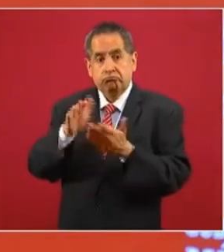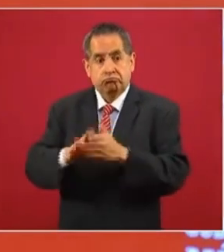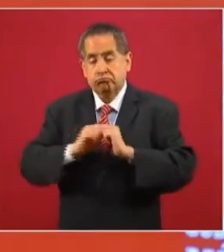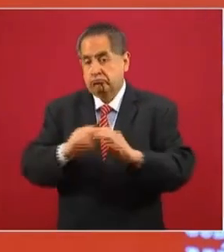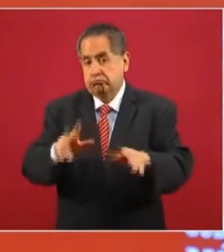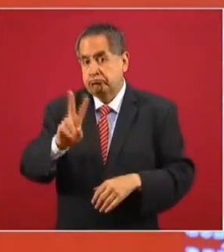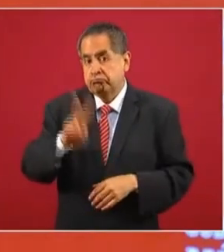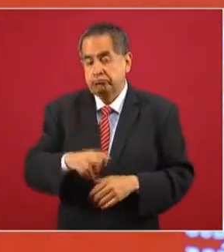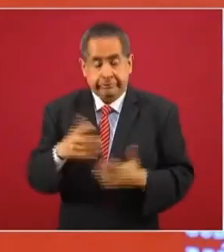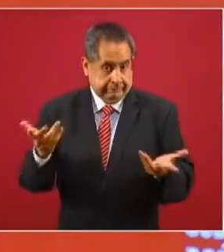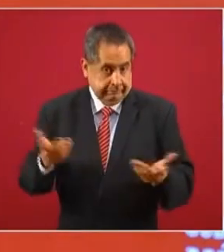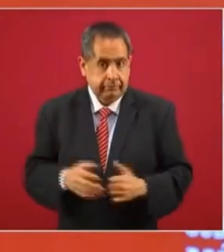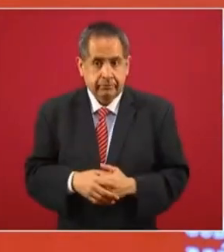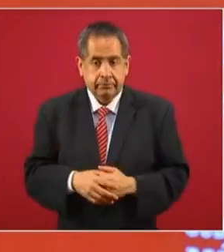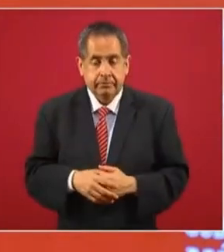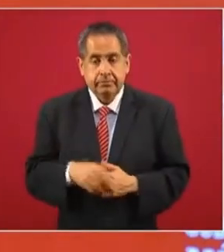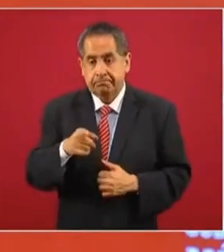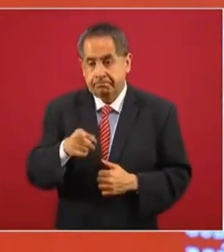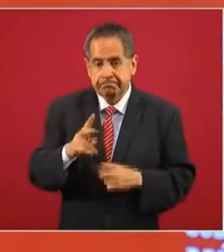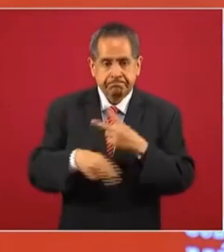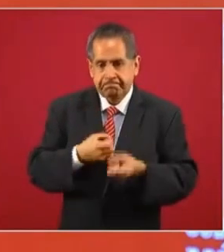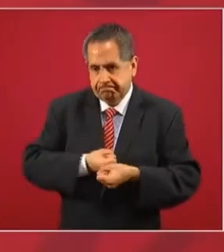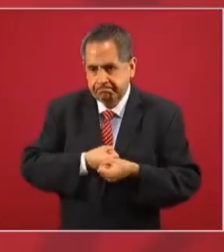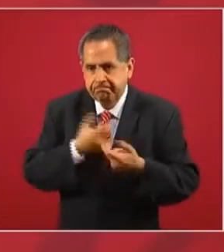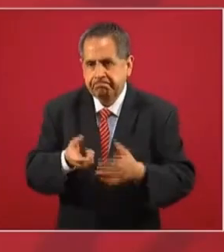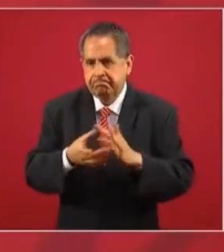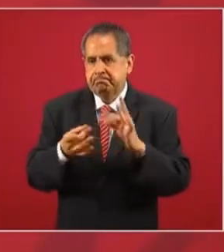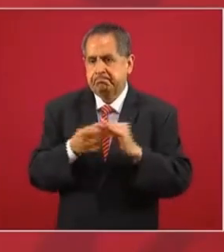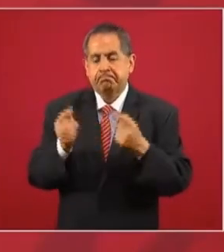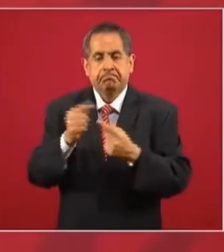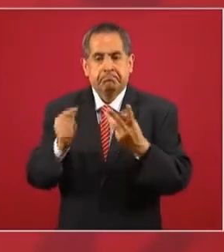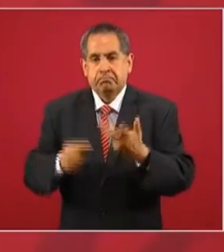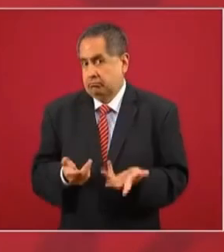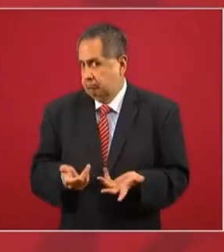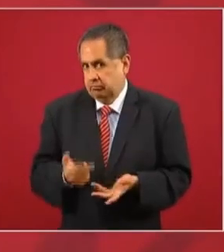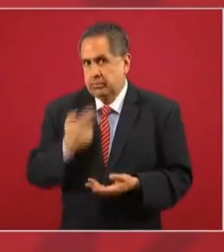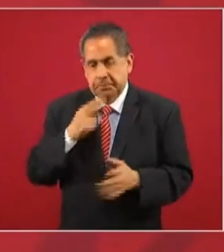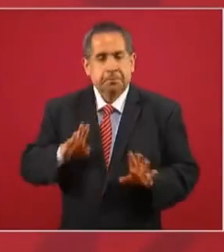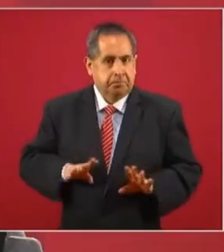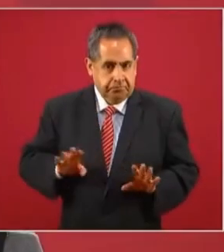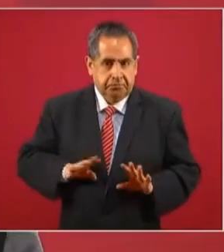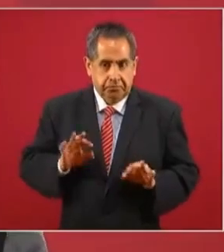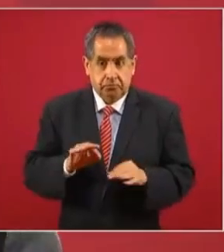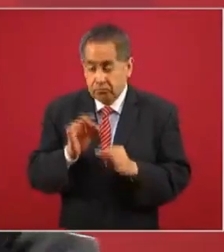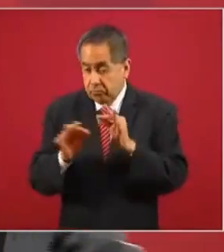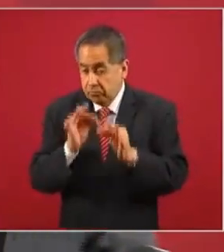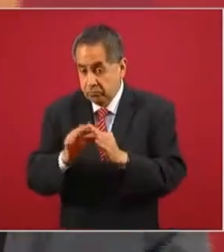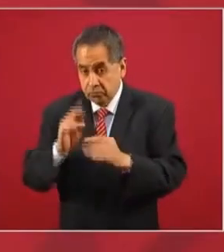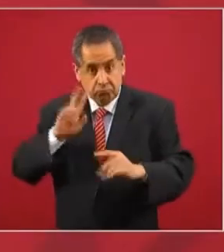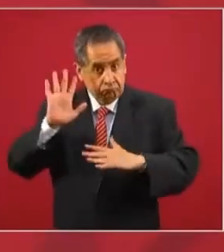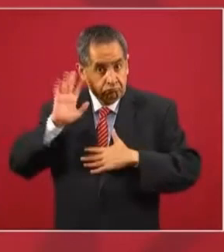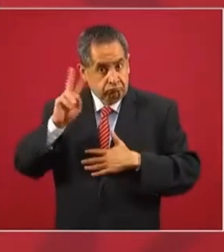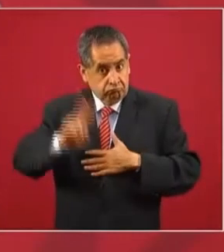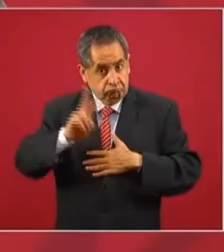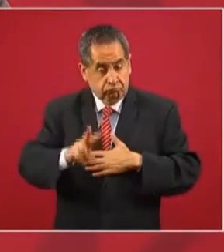Entonces, lo que él va a decir, si cumple con el compromiso que tiene